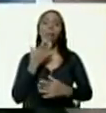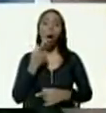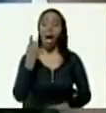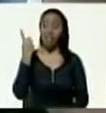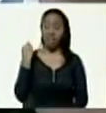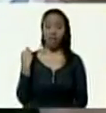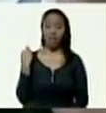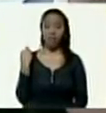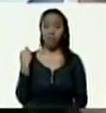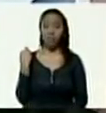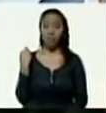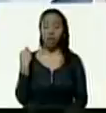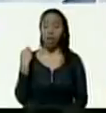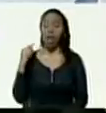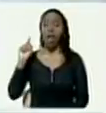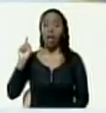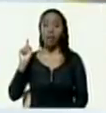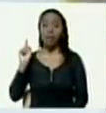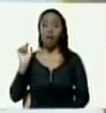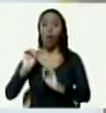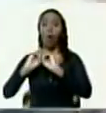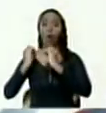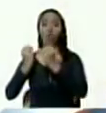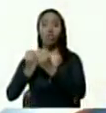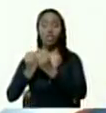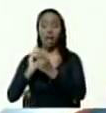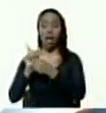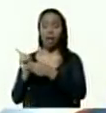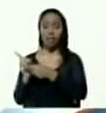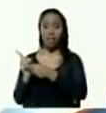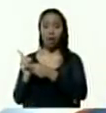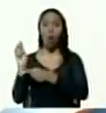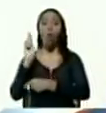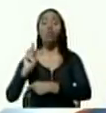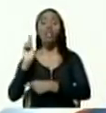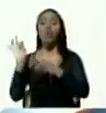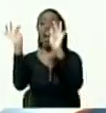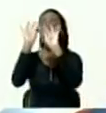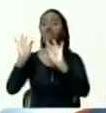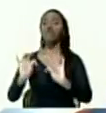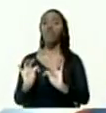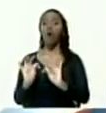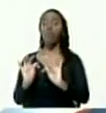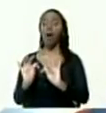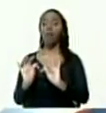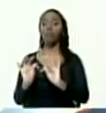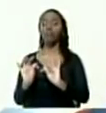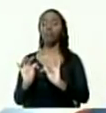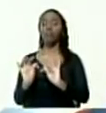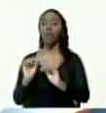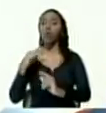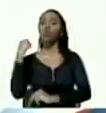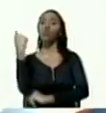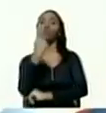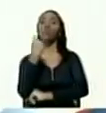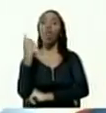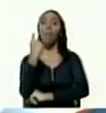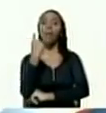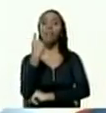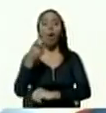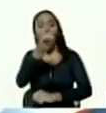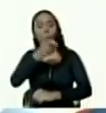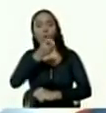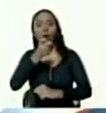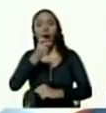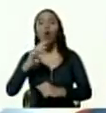la agencia Reuters, repito, utilizamos la metodología de solamente recurrir como fuentes